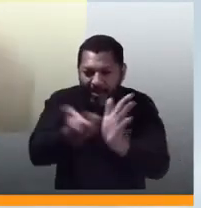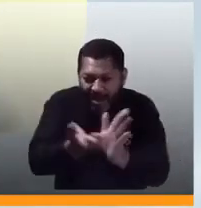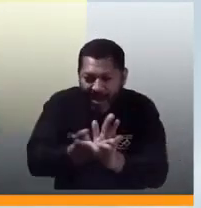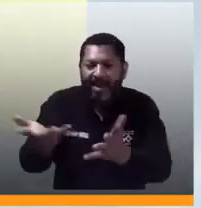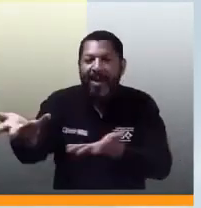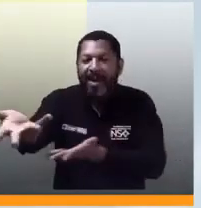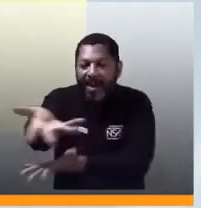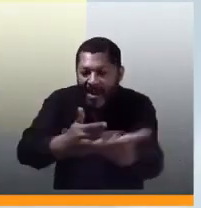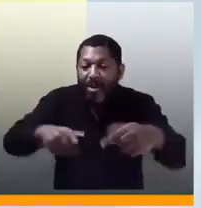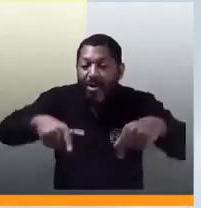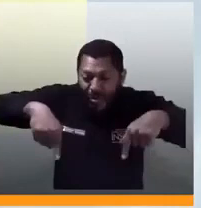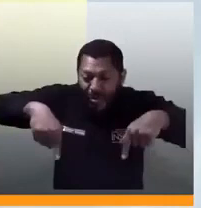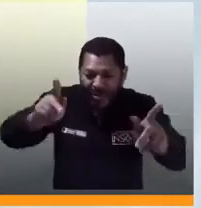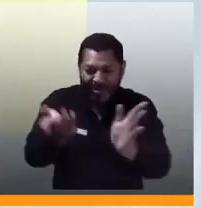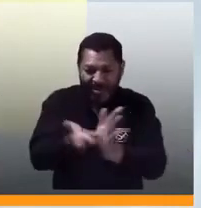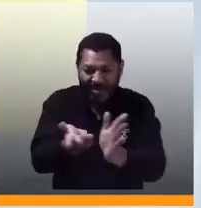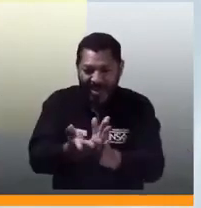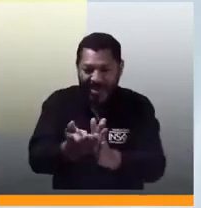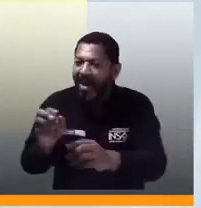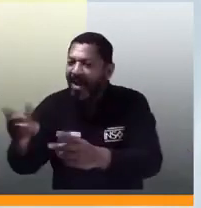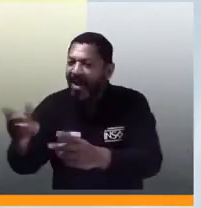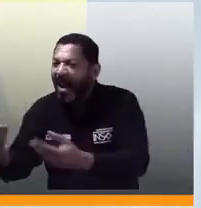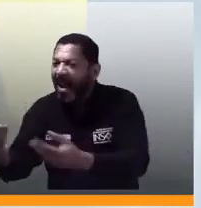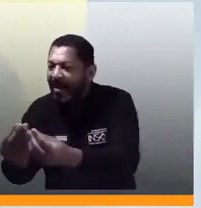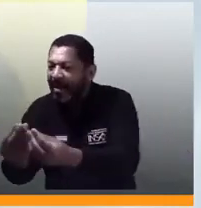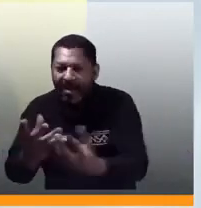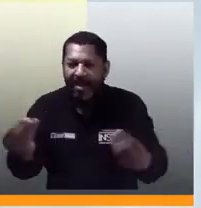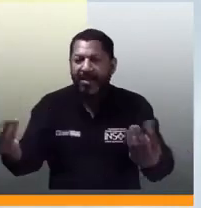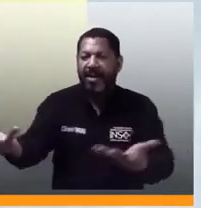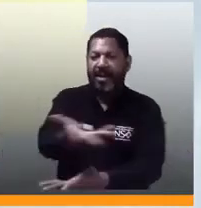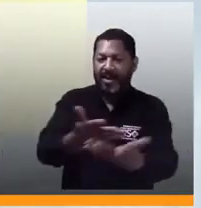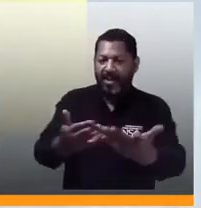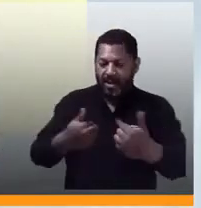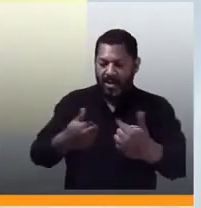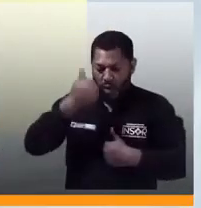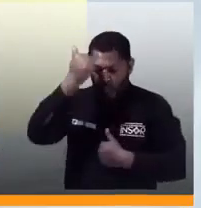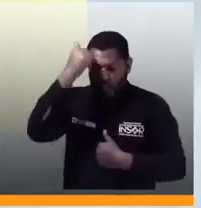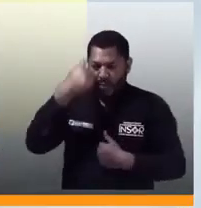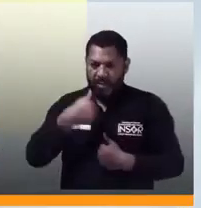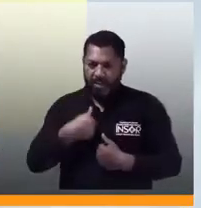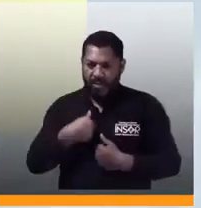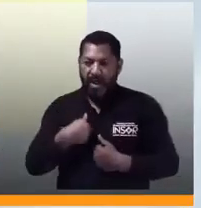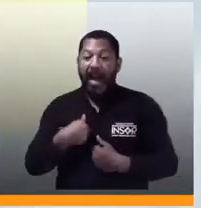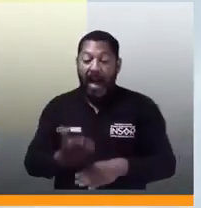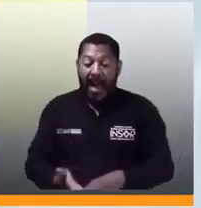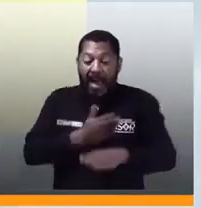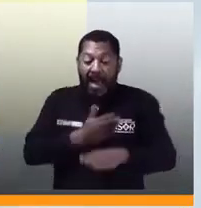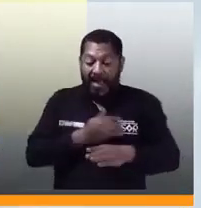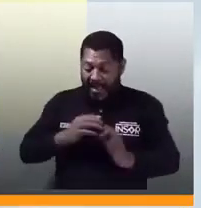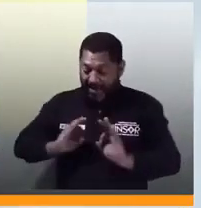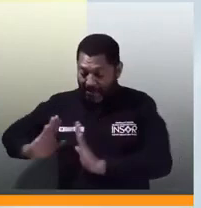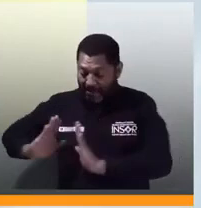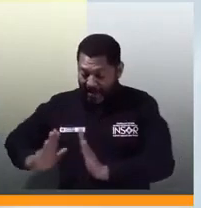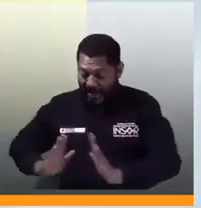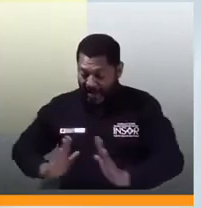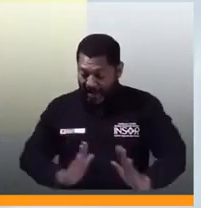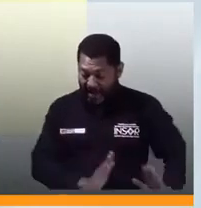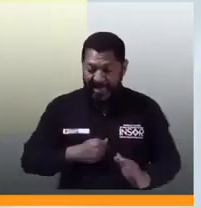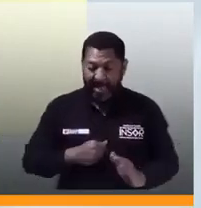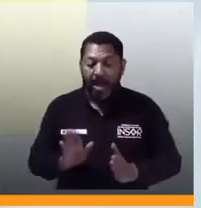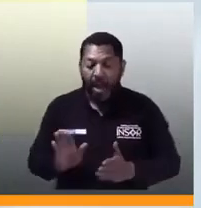común lo que han averiguado, implica detrás de eso una planificación del curso